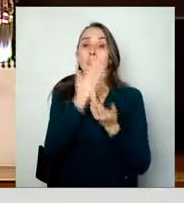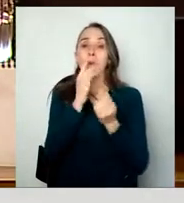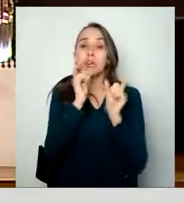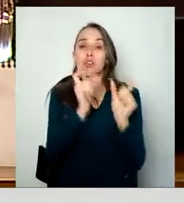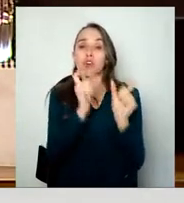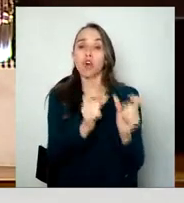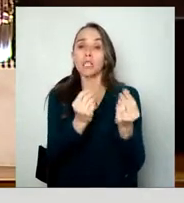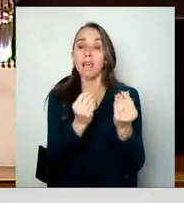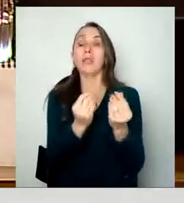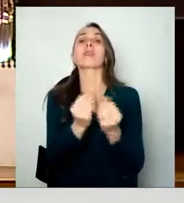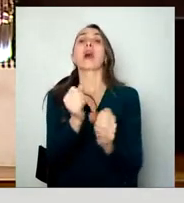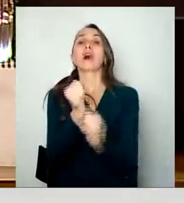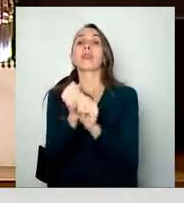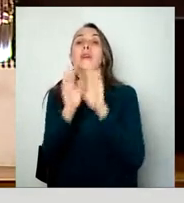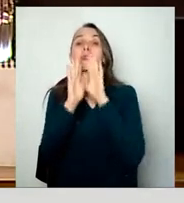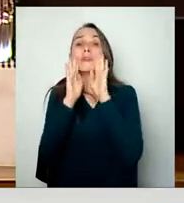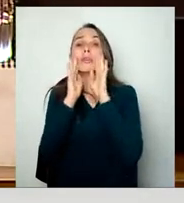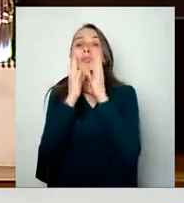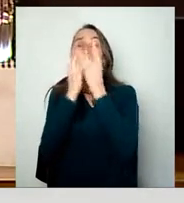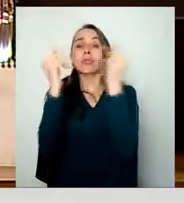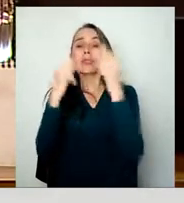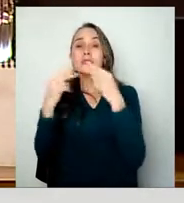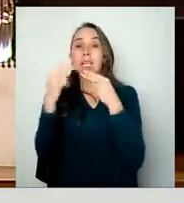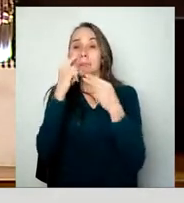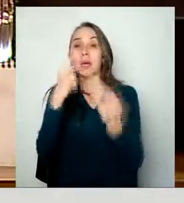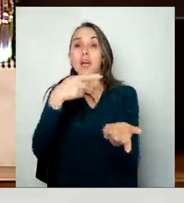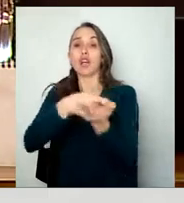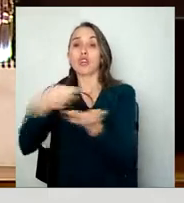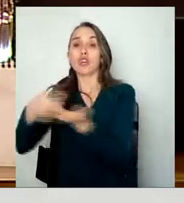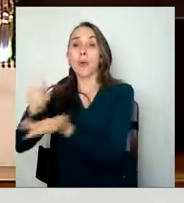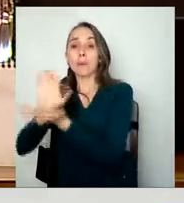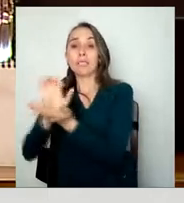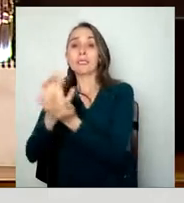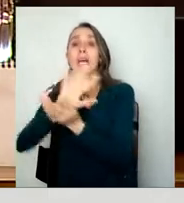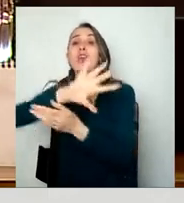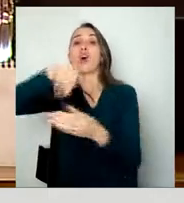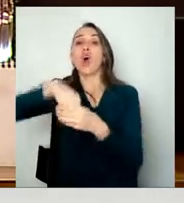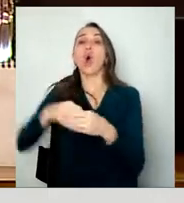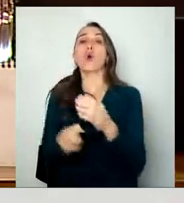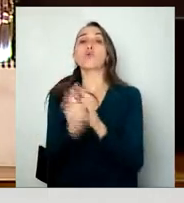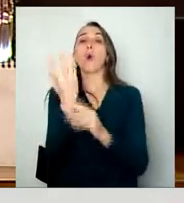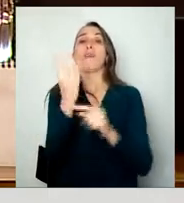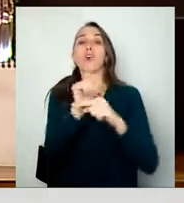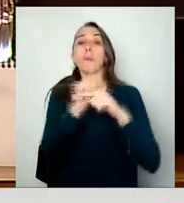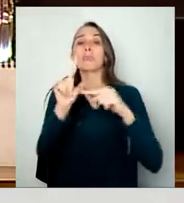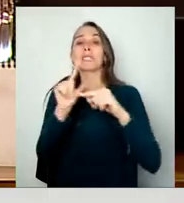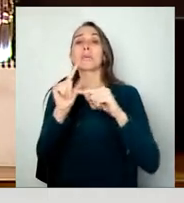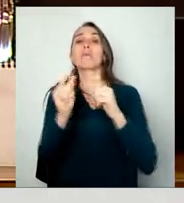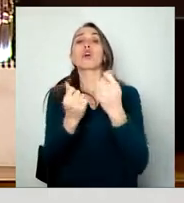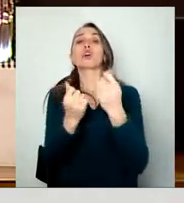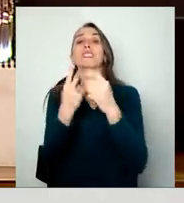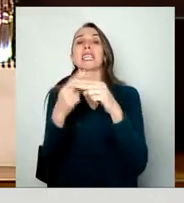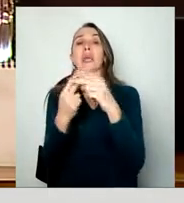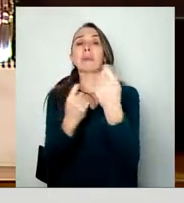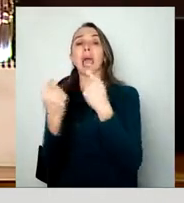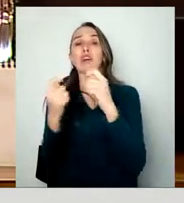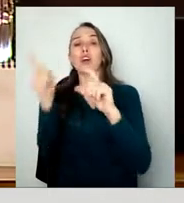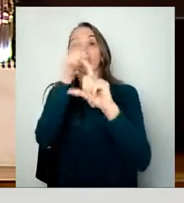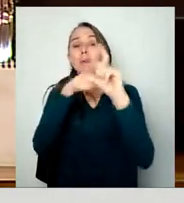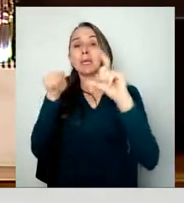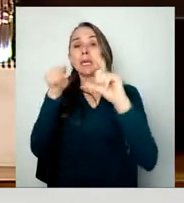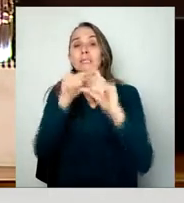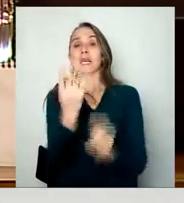introducir principios de economía circular en las compras del Estado correspondiente al boletín número 14.137